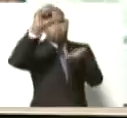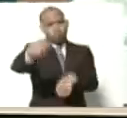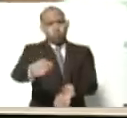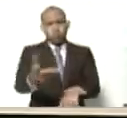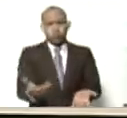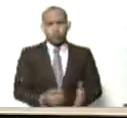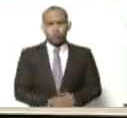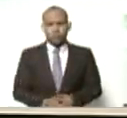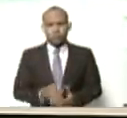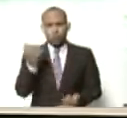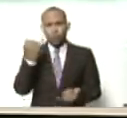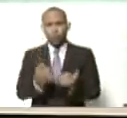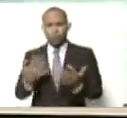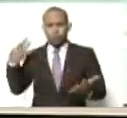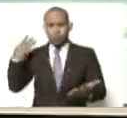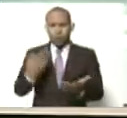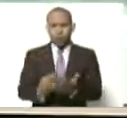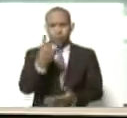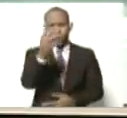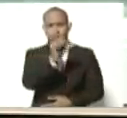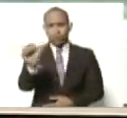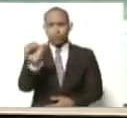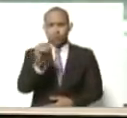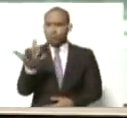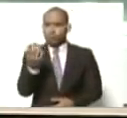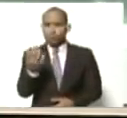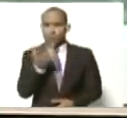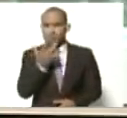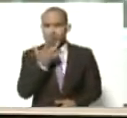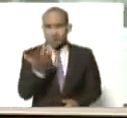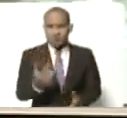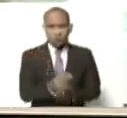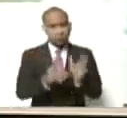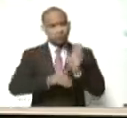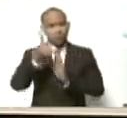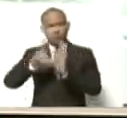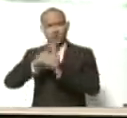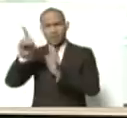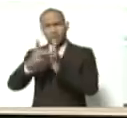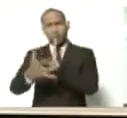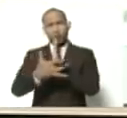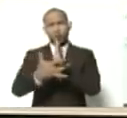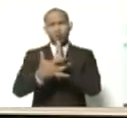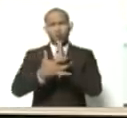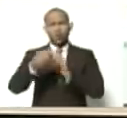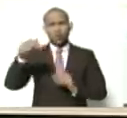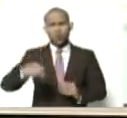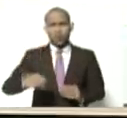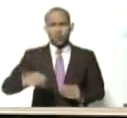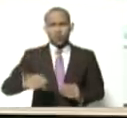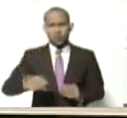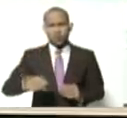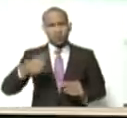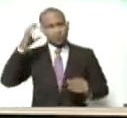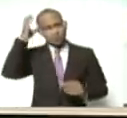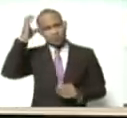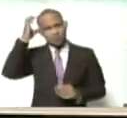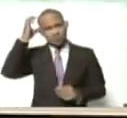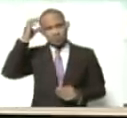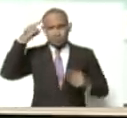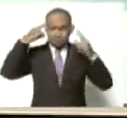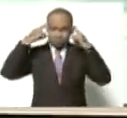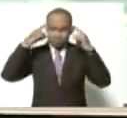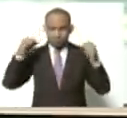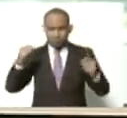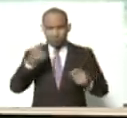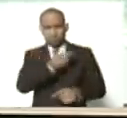últimas 4 semanas. Sería muy sencillo, porque el nivel de desarrollo tecnológico y la capacidad investigativa de la